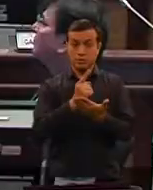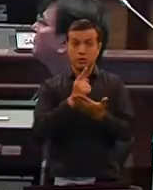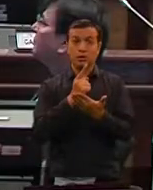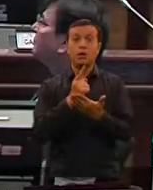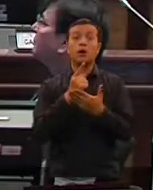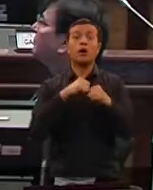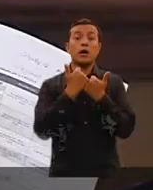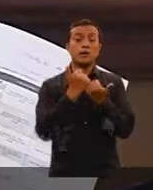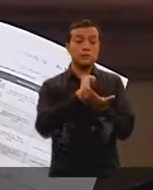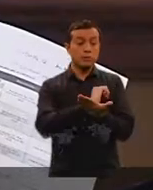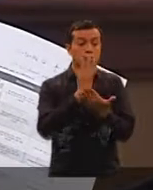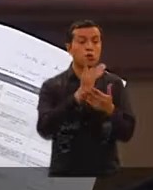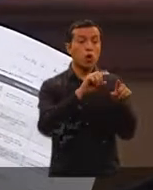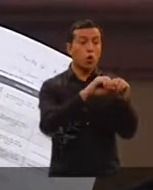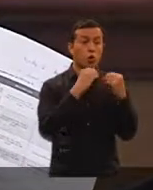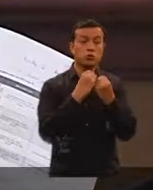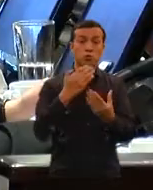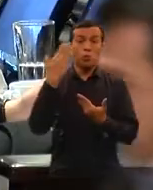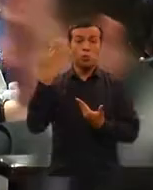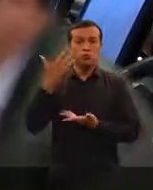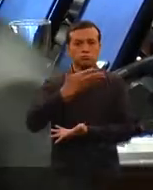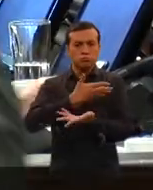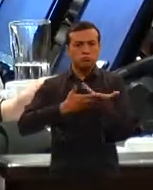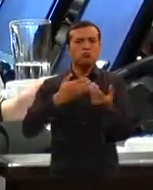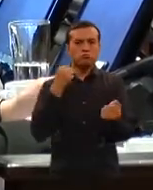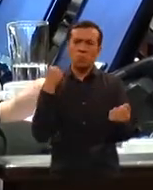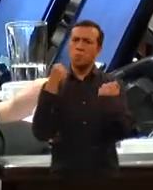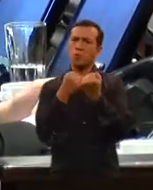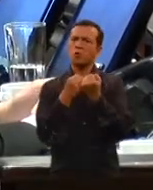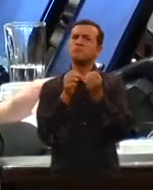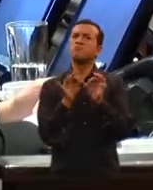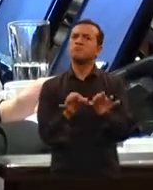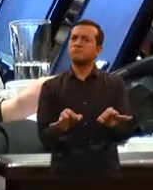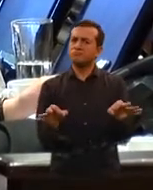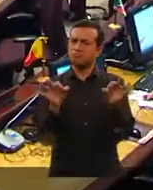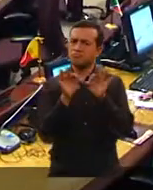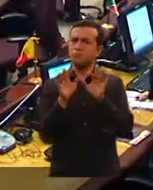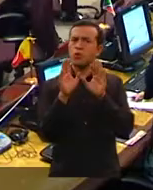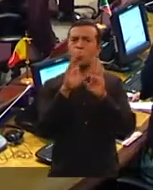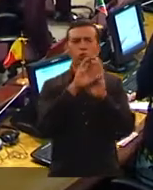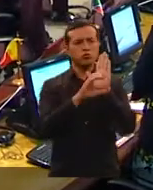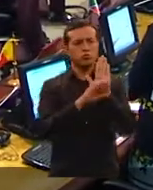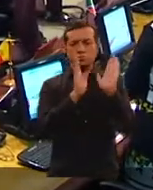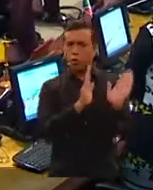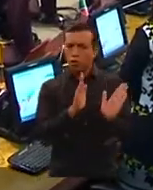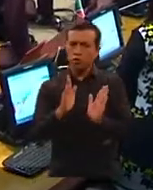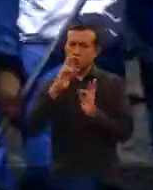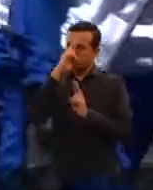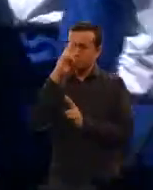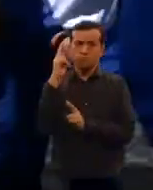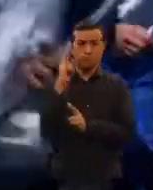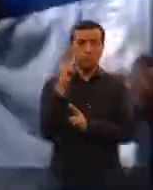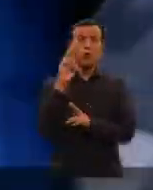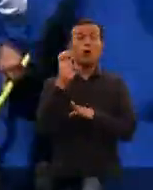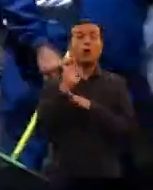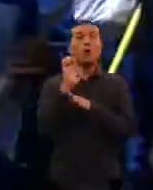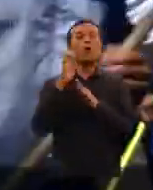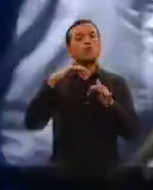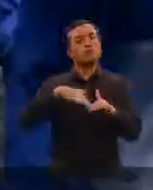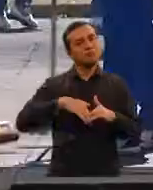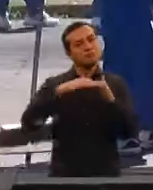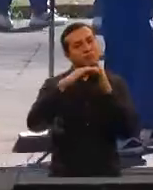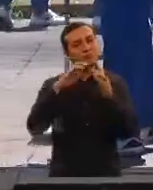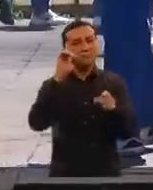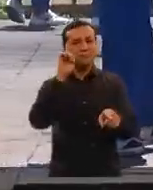los asambleístas de los diferentes grupos políticos mostraron el apoyo irrestricto al orden constitucional. El país volvió a